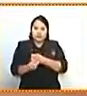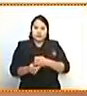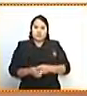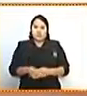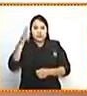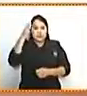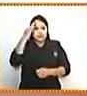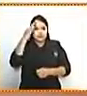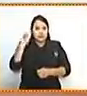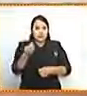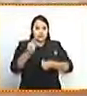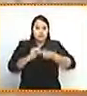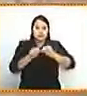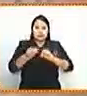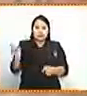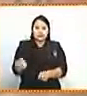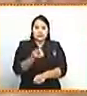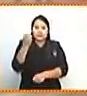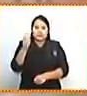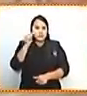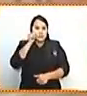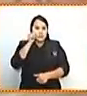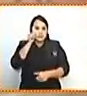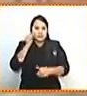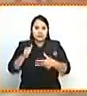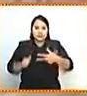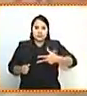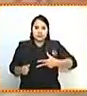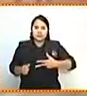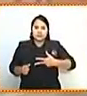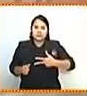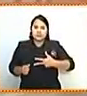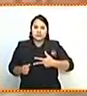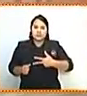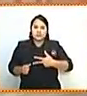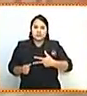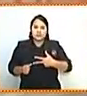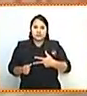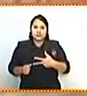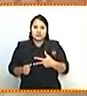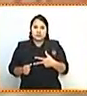Vamos a conocer el primer número seleccionado, atentos, porque este es